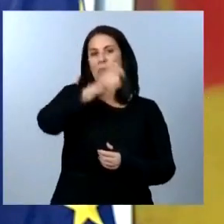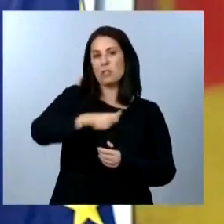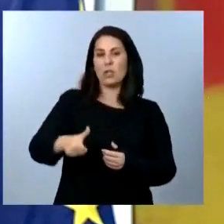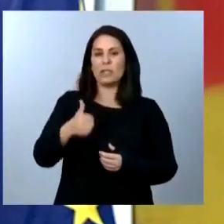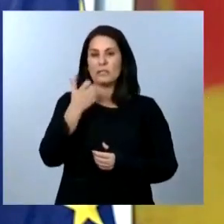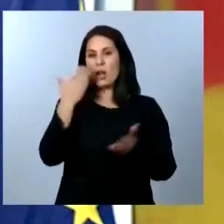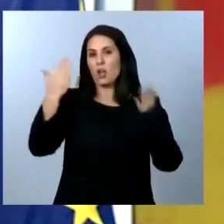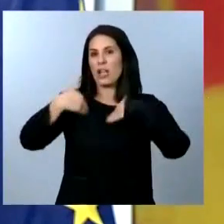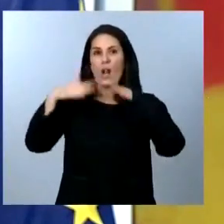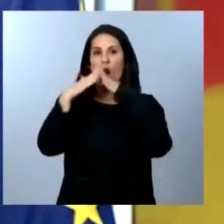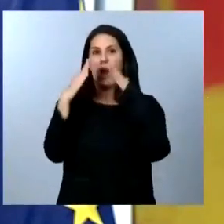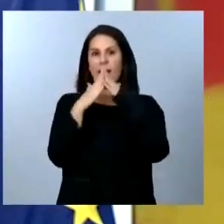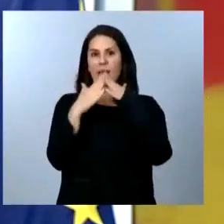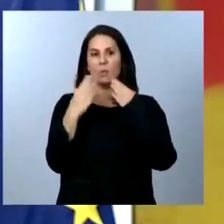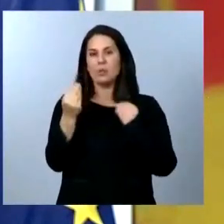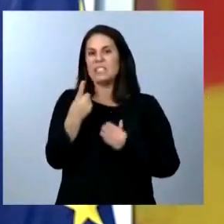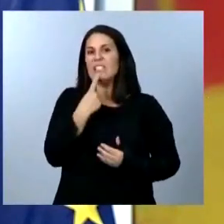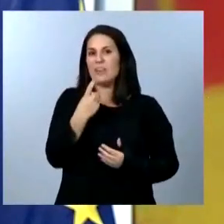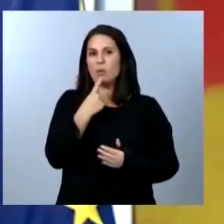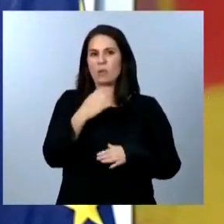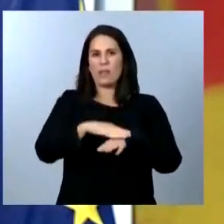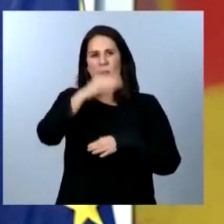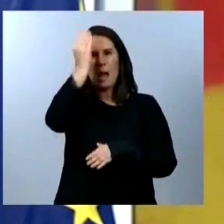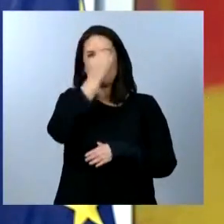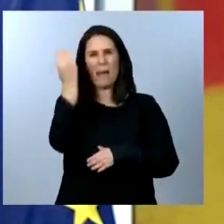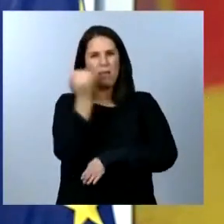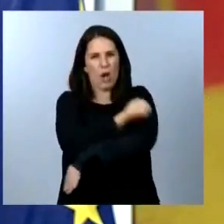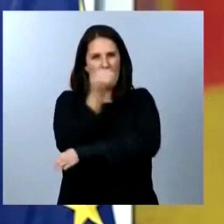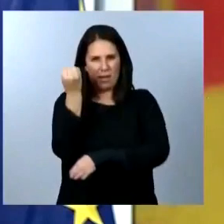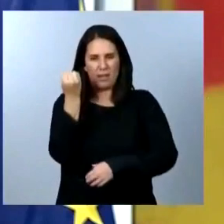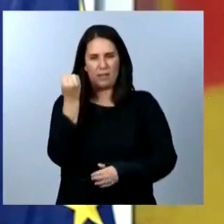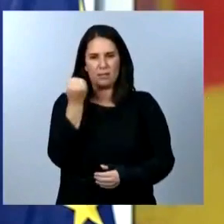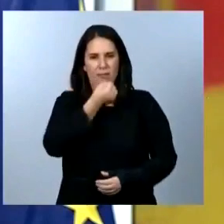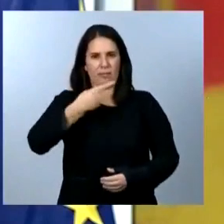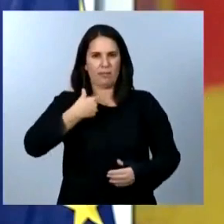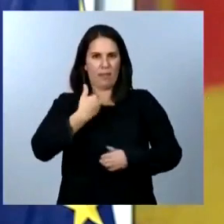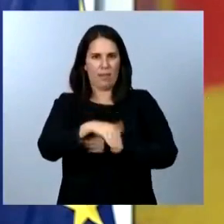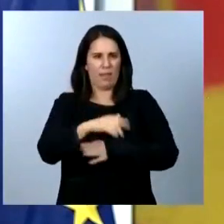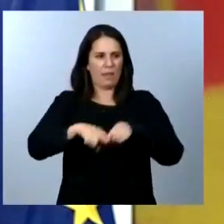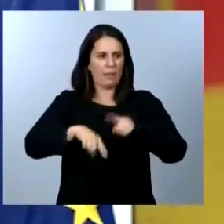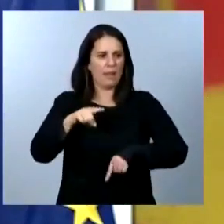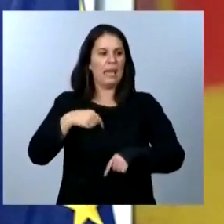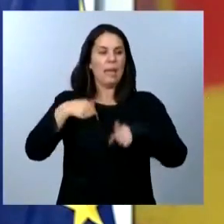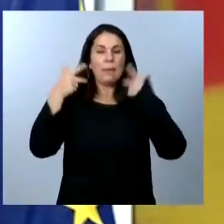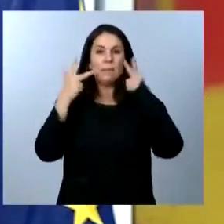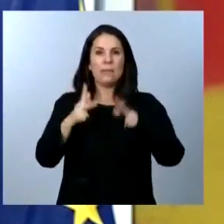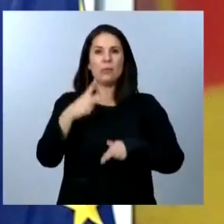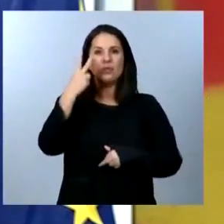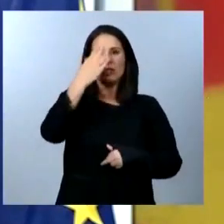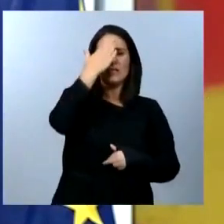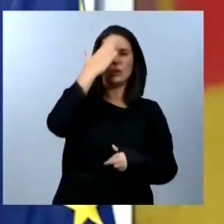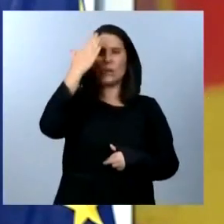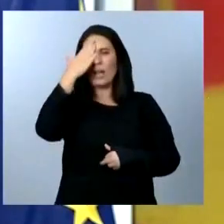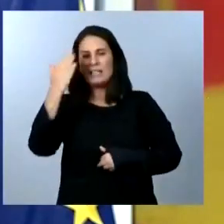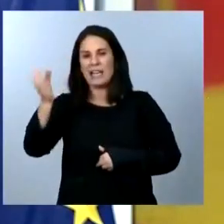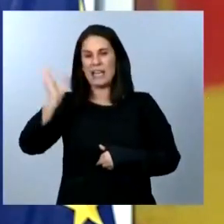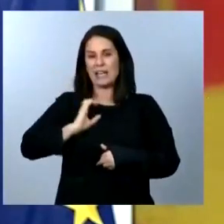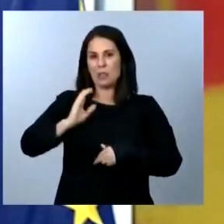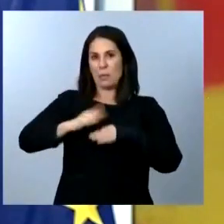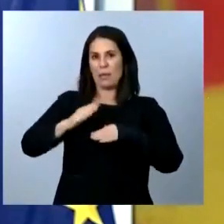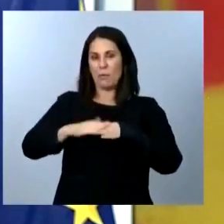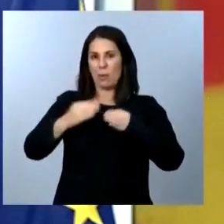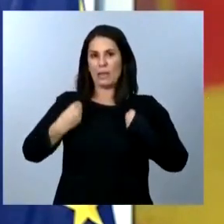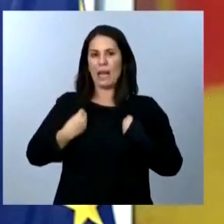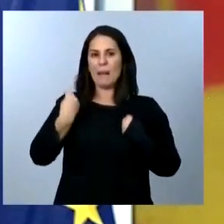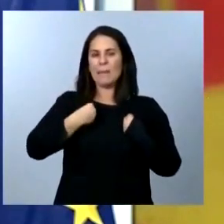muchas dificultades para empadronarse. Y permitimos que haya más de 2 titulares del ingreso mínimo vital en un mismo domicilio, entre